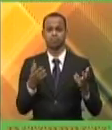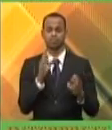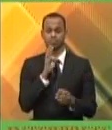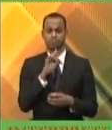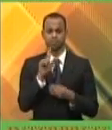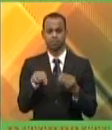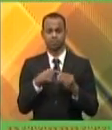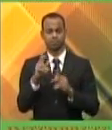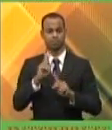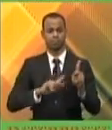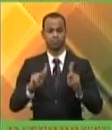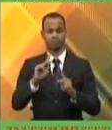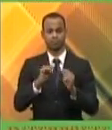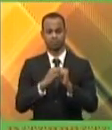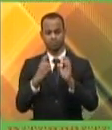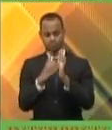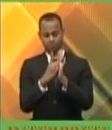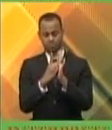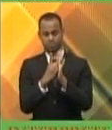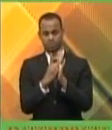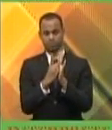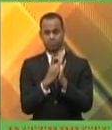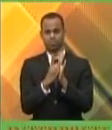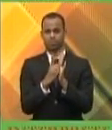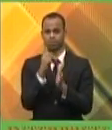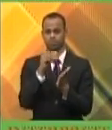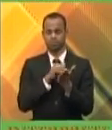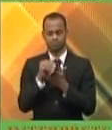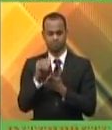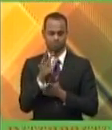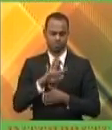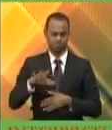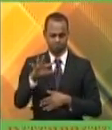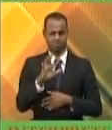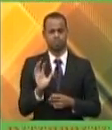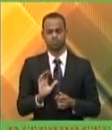hablamos de una población discapacitada de un millón